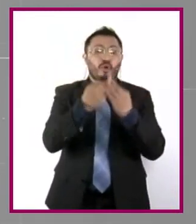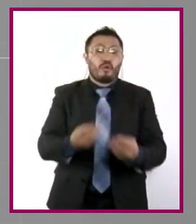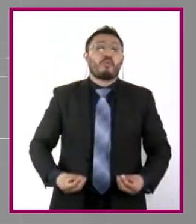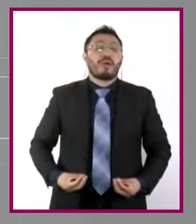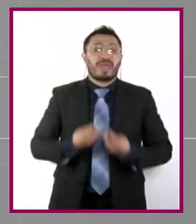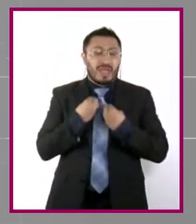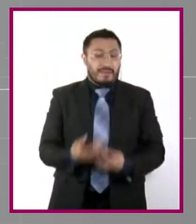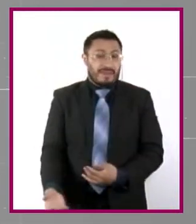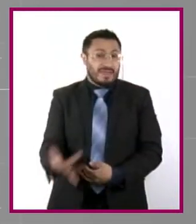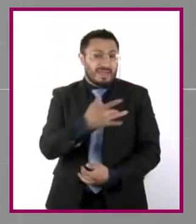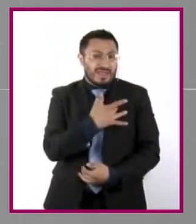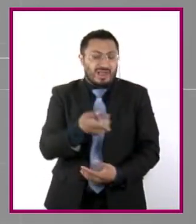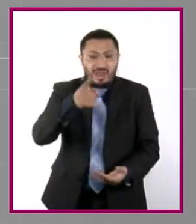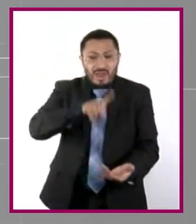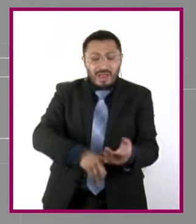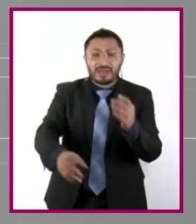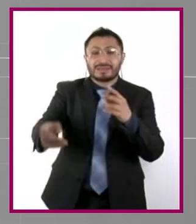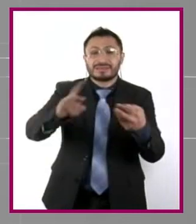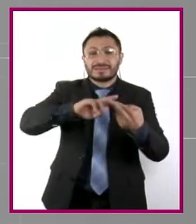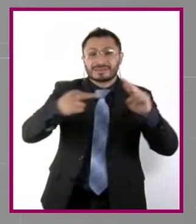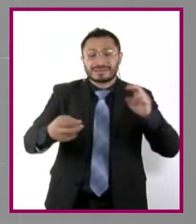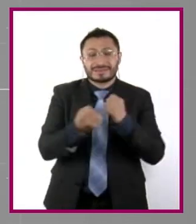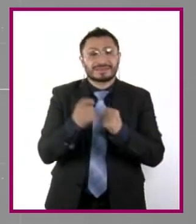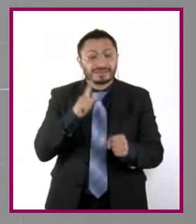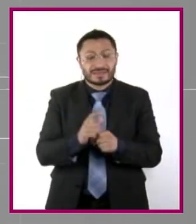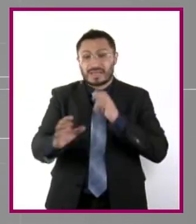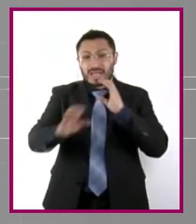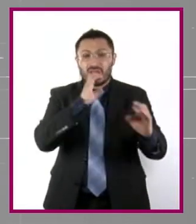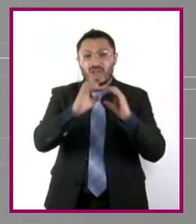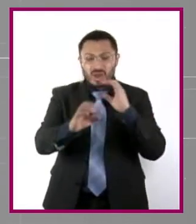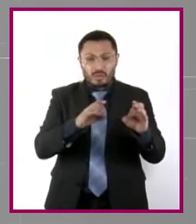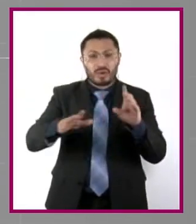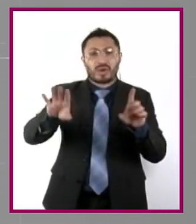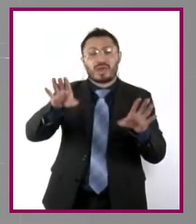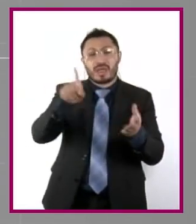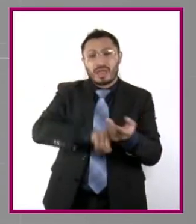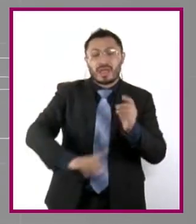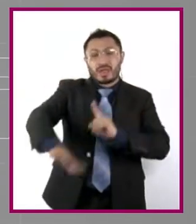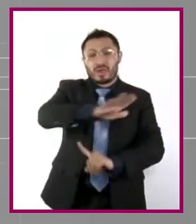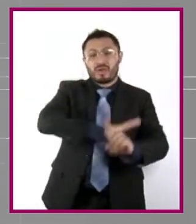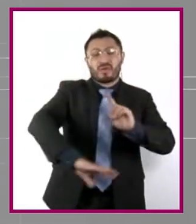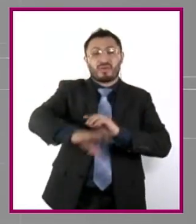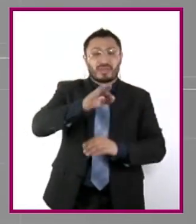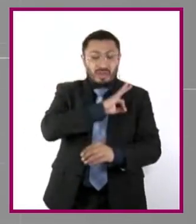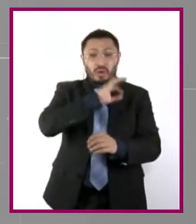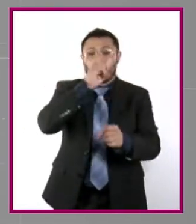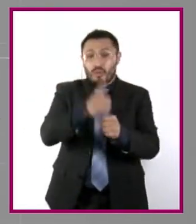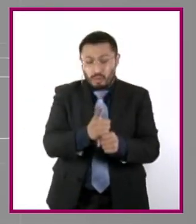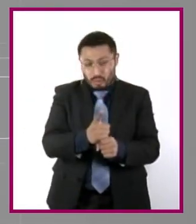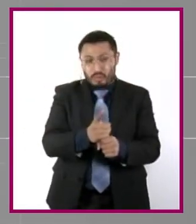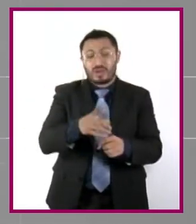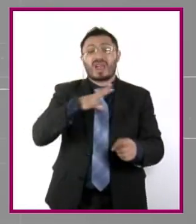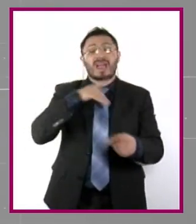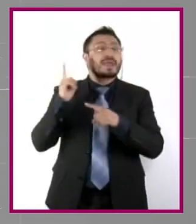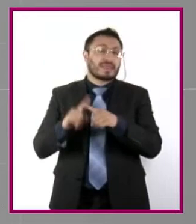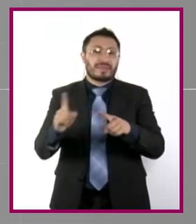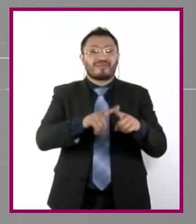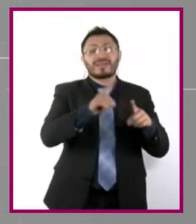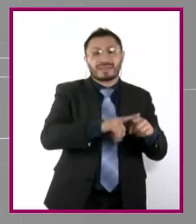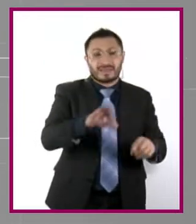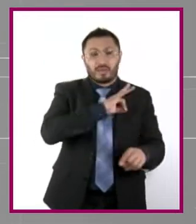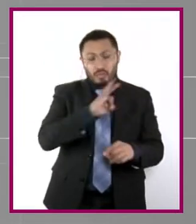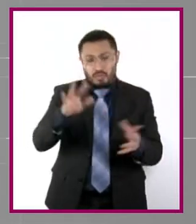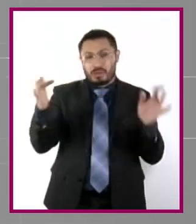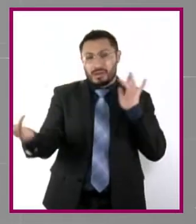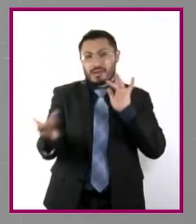el corazón de la sociabilidad. La comunicación es efecto de un contexto ecológico de posibilidad, donde las diferencias se encuentran, pueden ponerse en